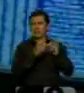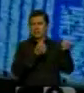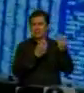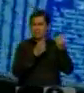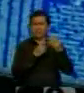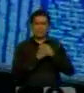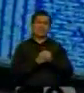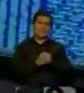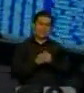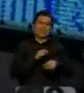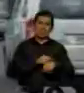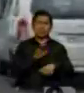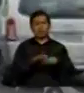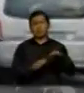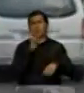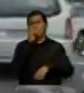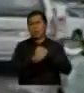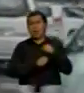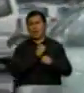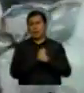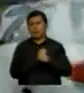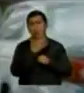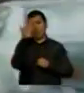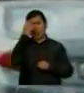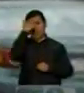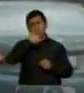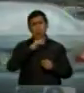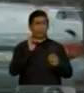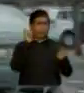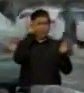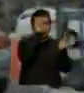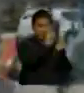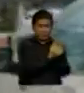tardar algo más de un año, debido a que hace falta personal para